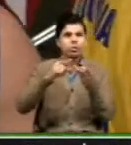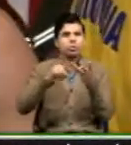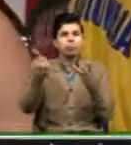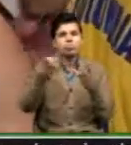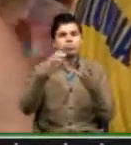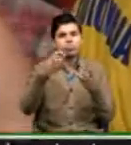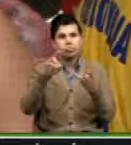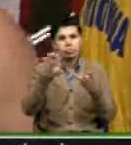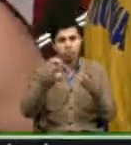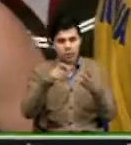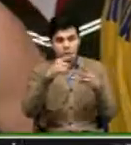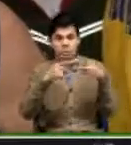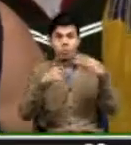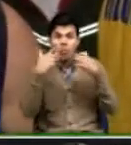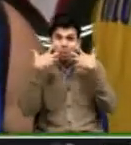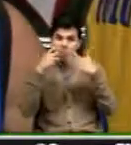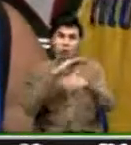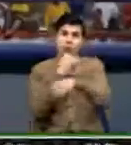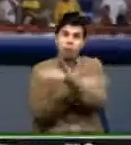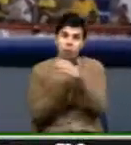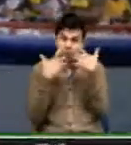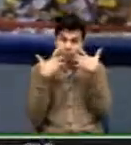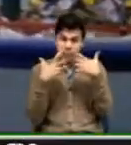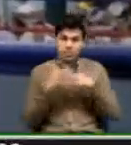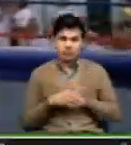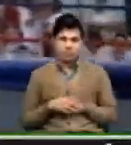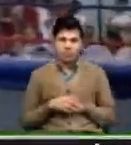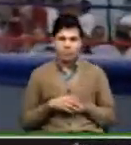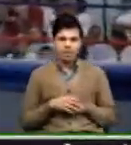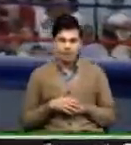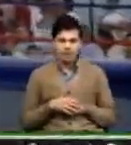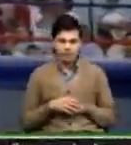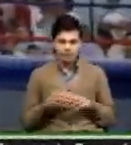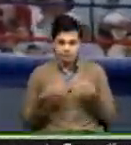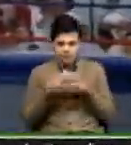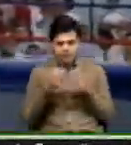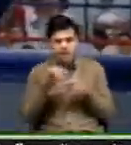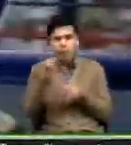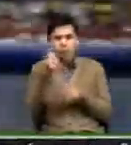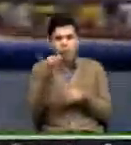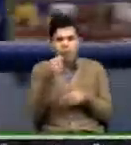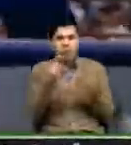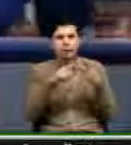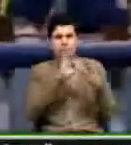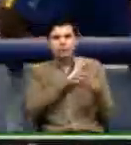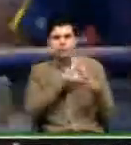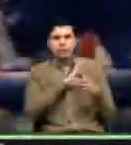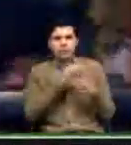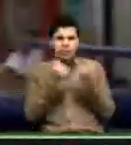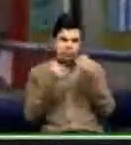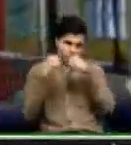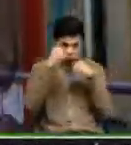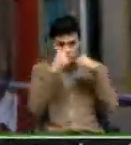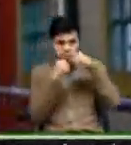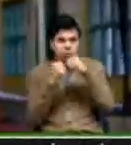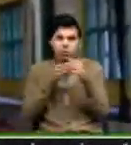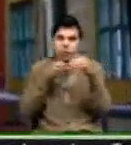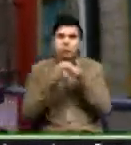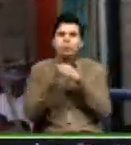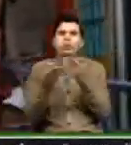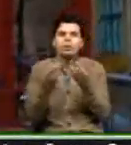los 56 hay mucha competencia. Las finales del certamen se cumplirán los días jueves y sábado y la entrada para presenciar a los pugilistas en